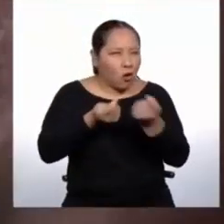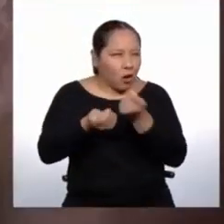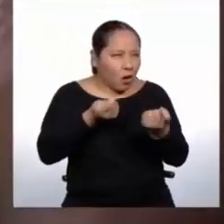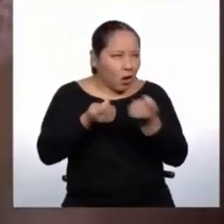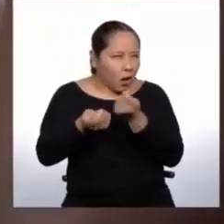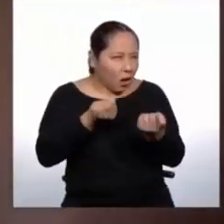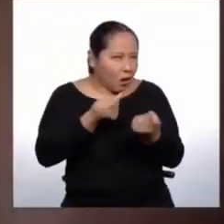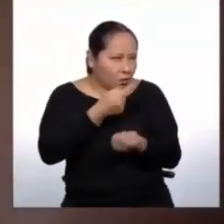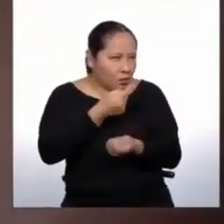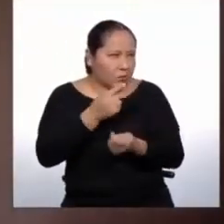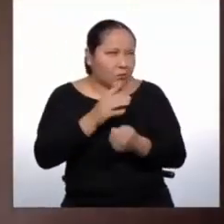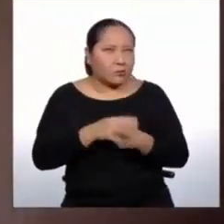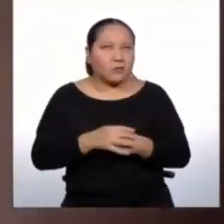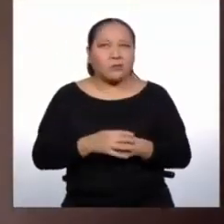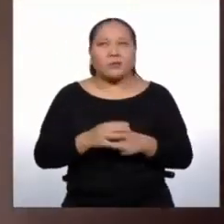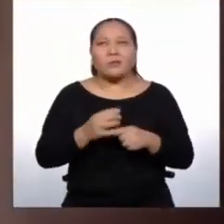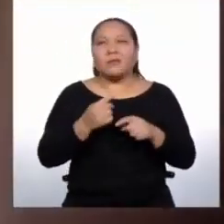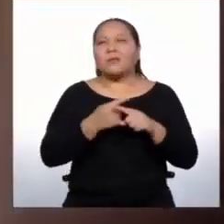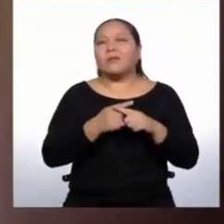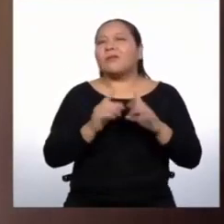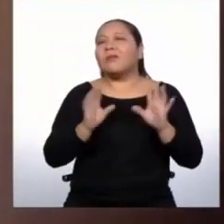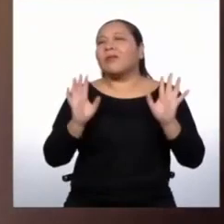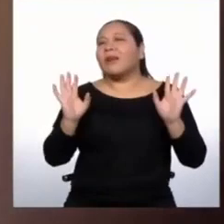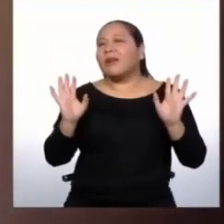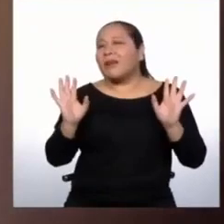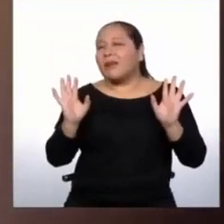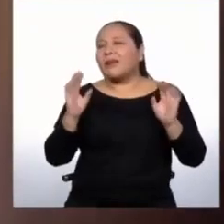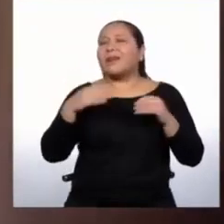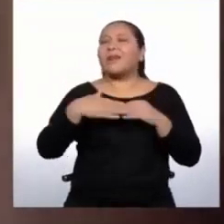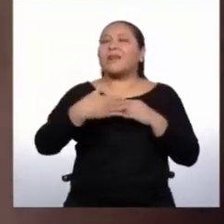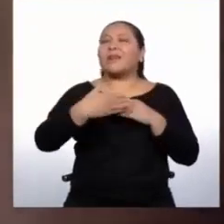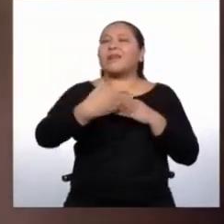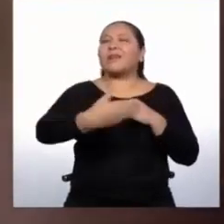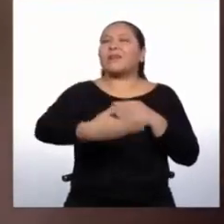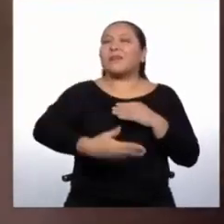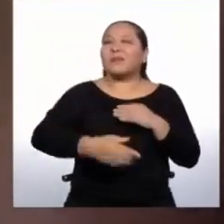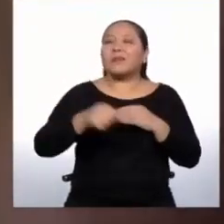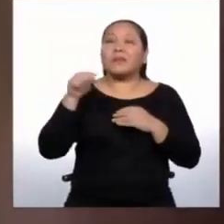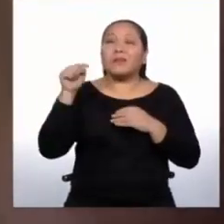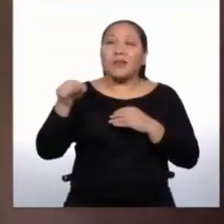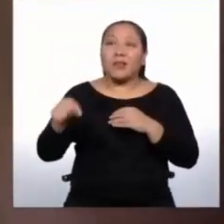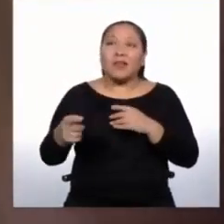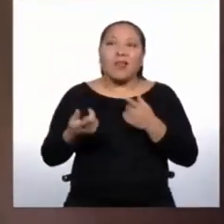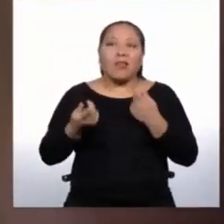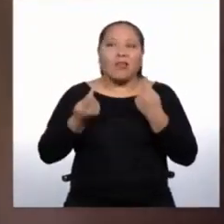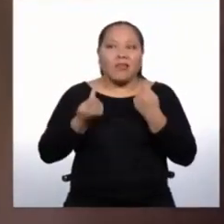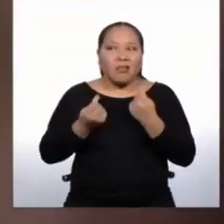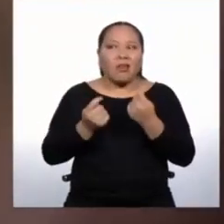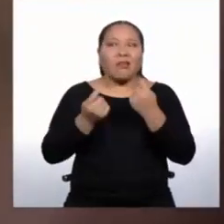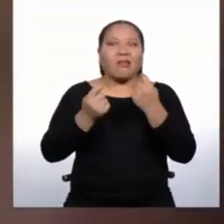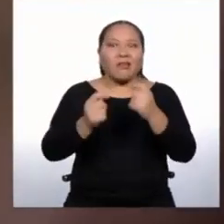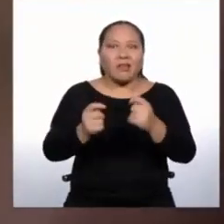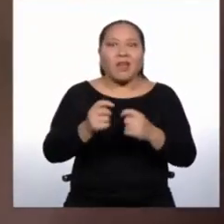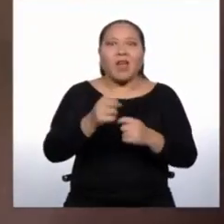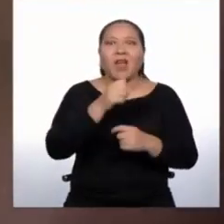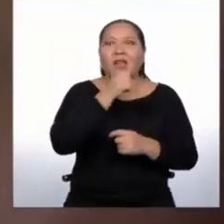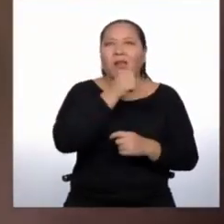encontraremos caminito de Santiago, donde tanto resbala la coja como la sana.